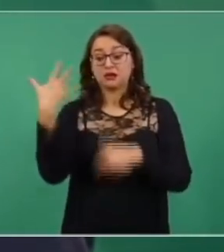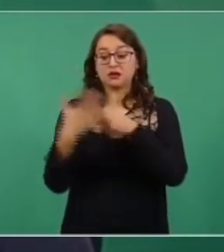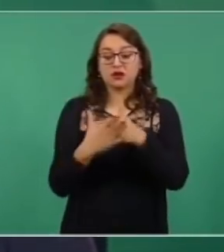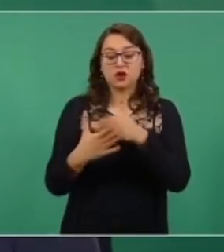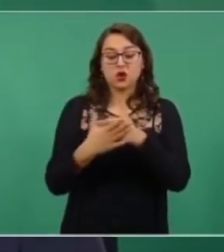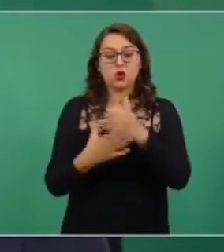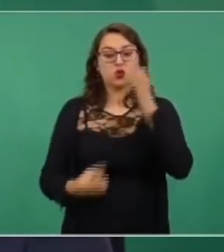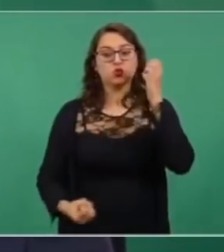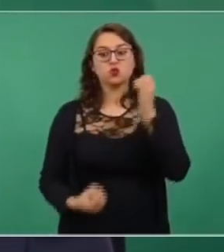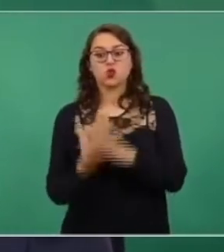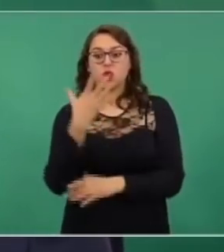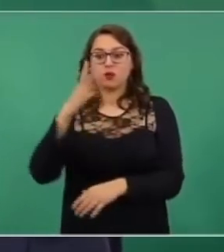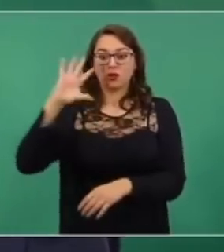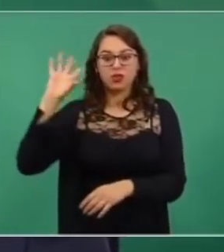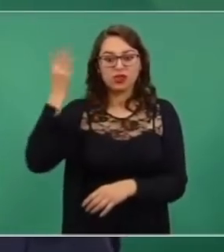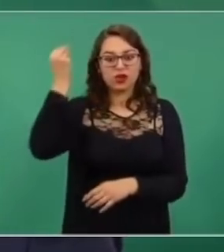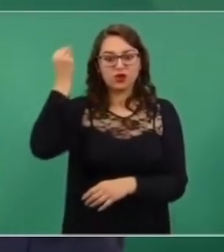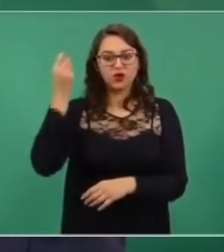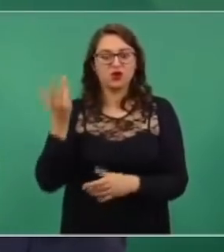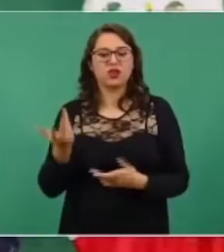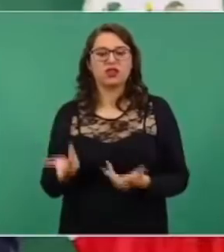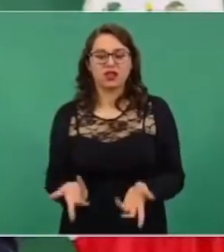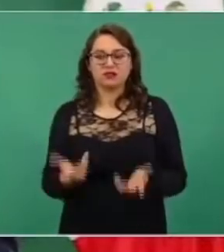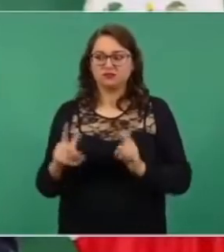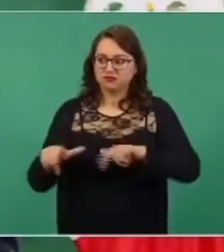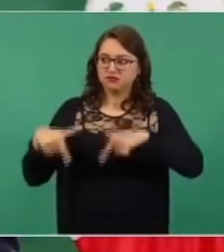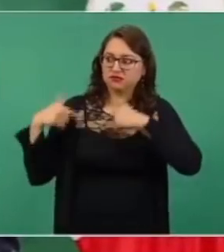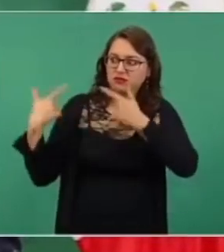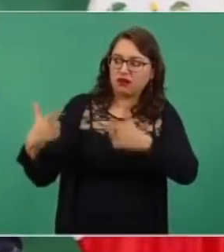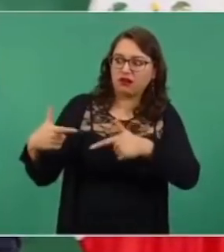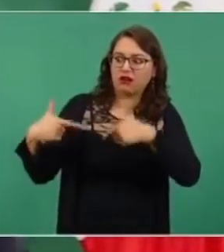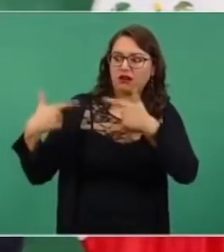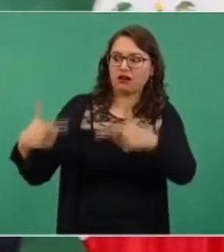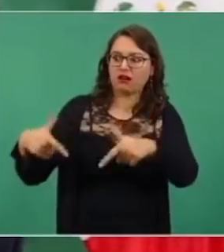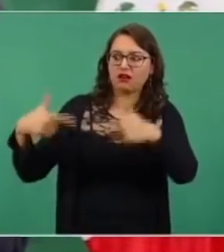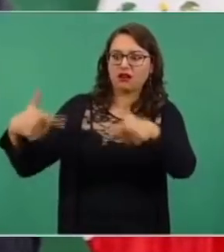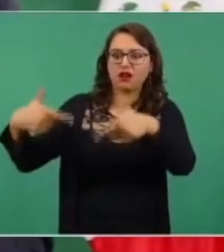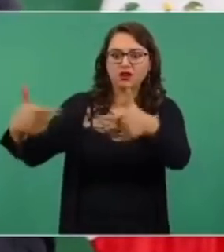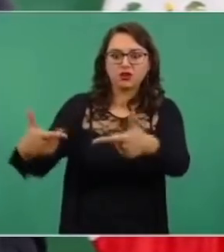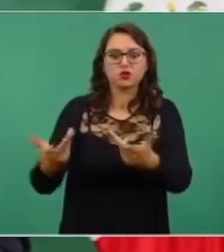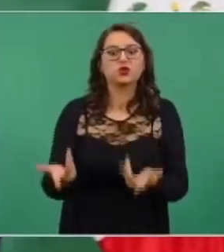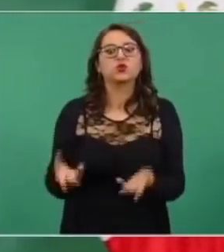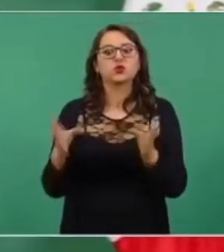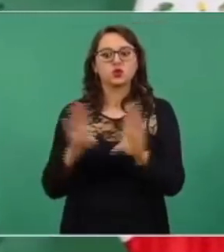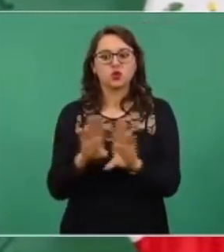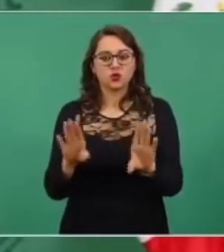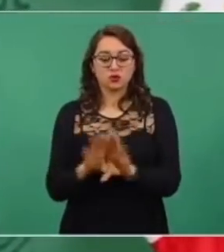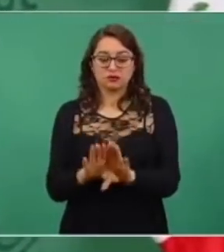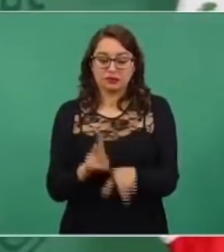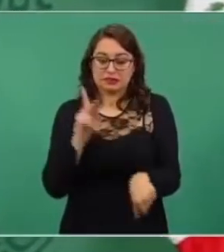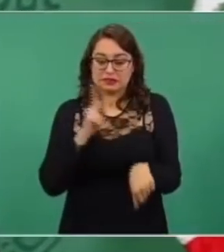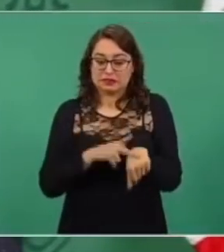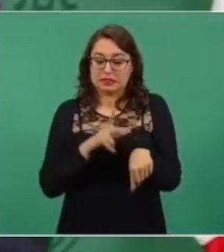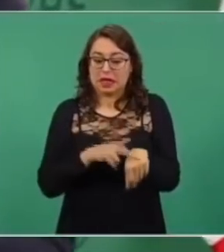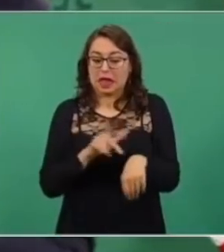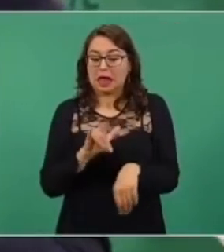Y esto tiene que ver con las nuevas generaciones. Entonces tenemos que proteger este mineral